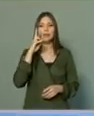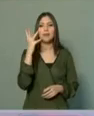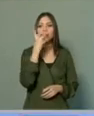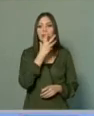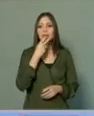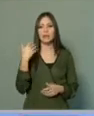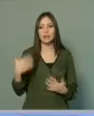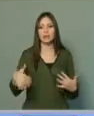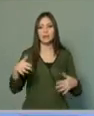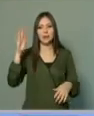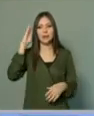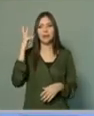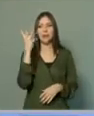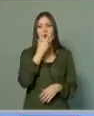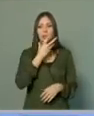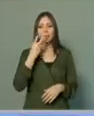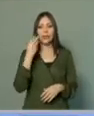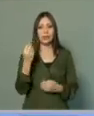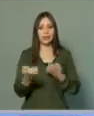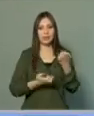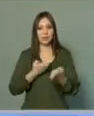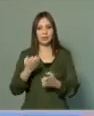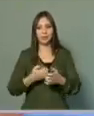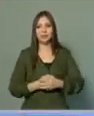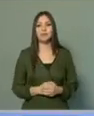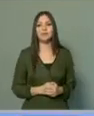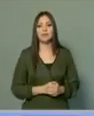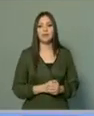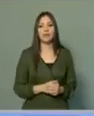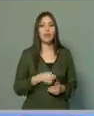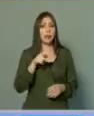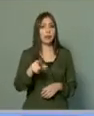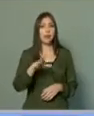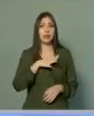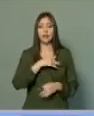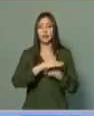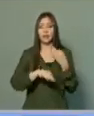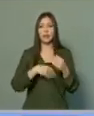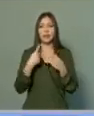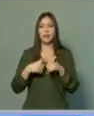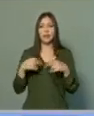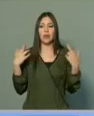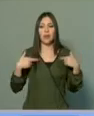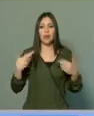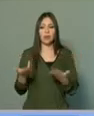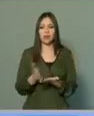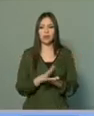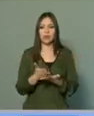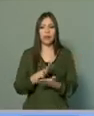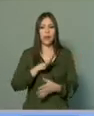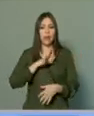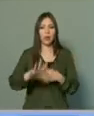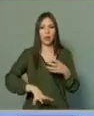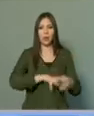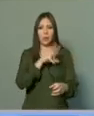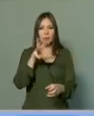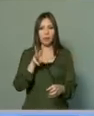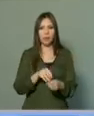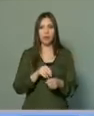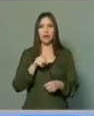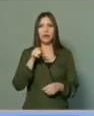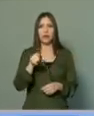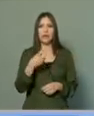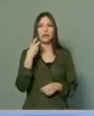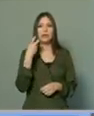Qué bárbaro, qué bonito está. Nuestra moda, por supuesto, lo pueden encontrar en todos nuestros catálogos, que va a estar increíble y que van a ver, señoras, van a